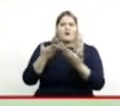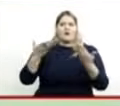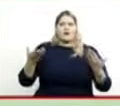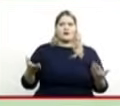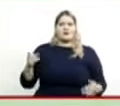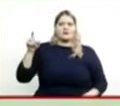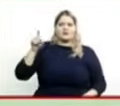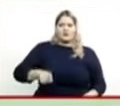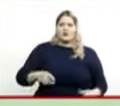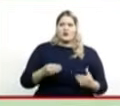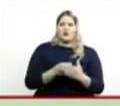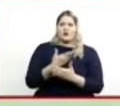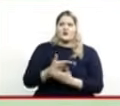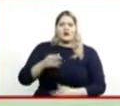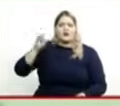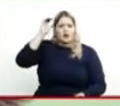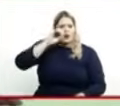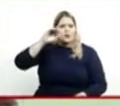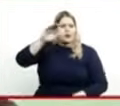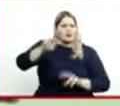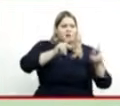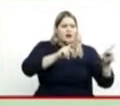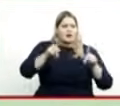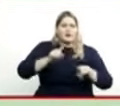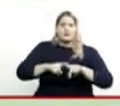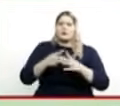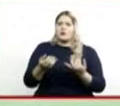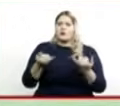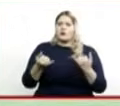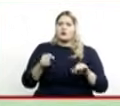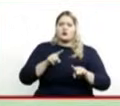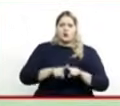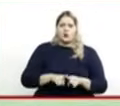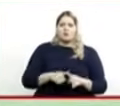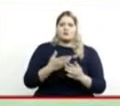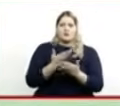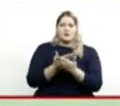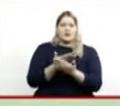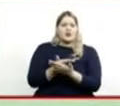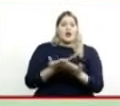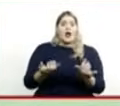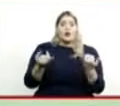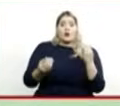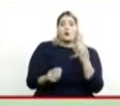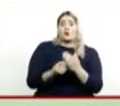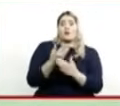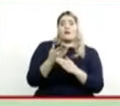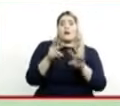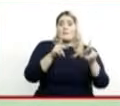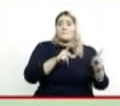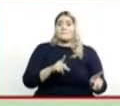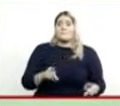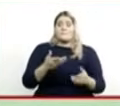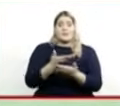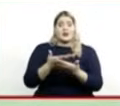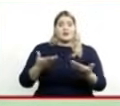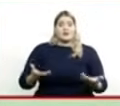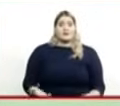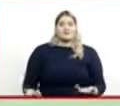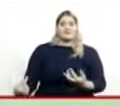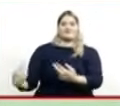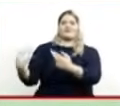de elección popular. Y por eso pedí que quienes asuman esta alta misión